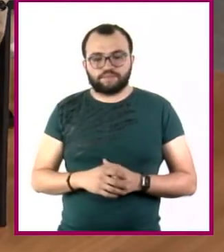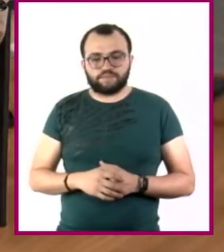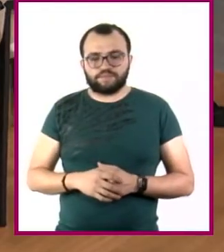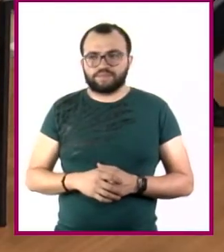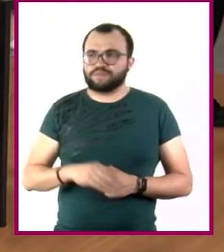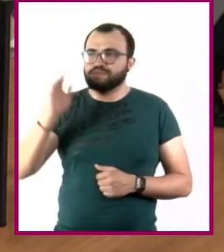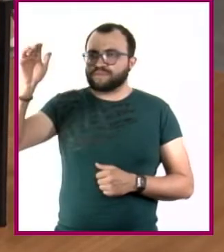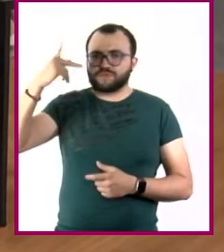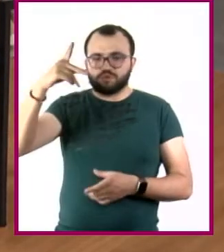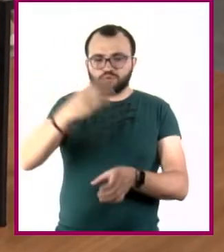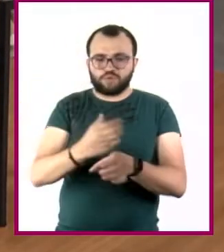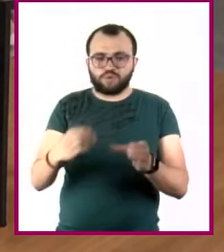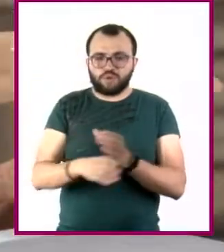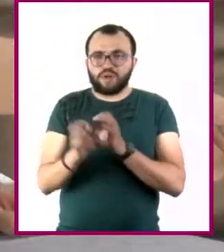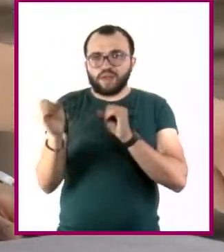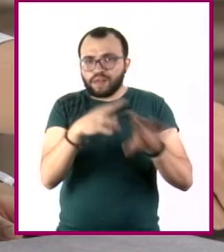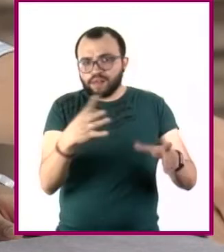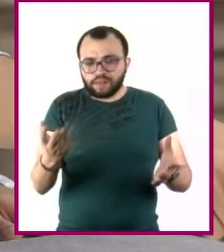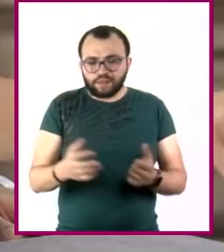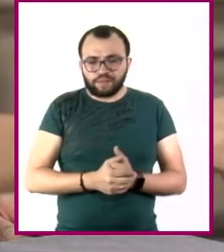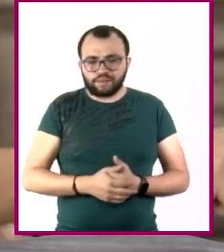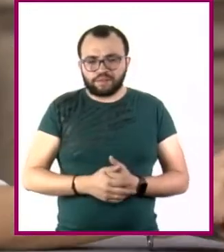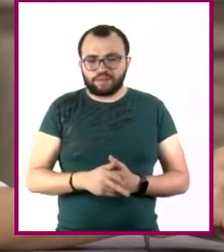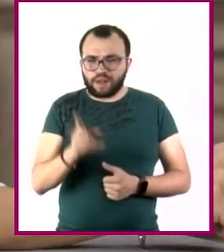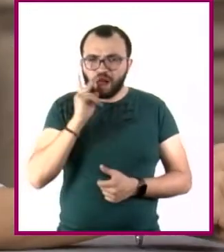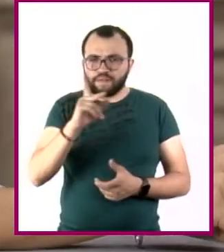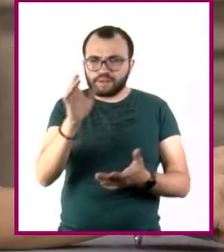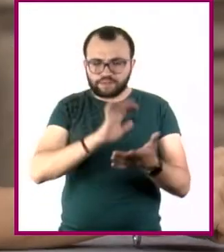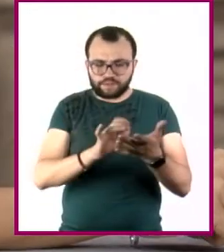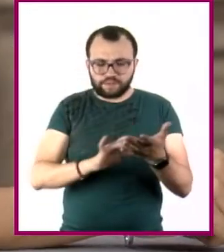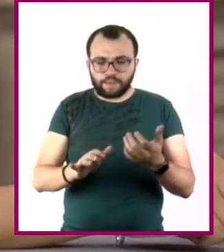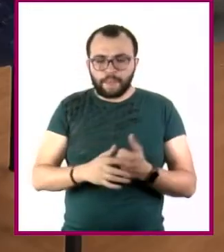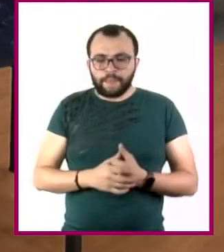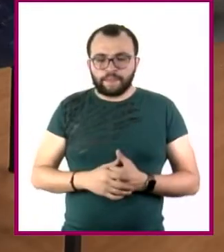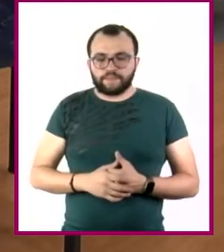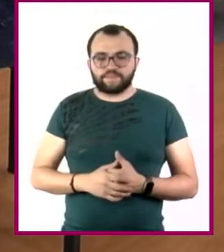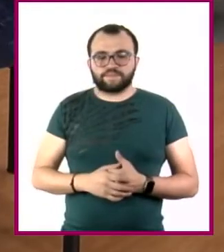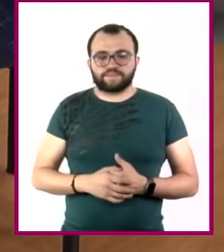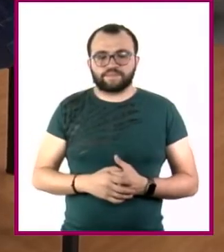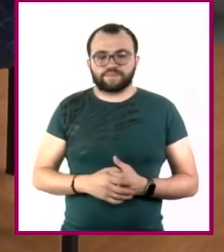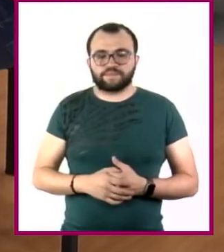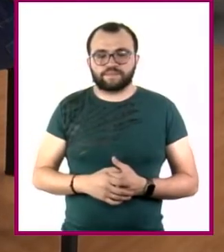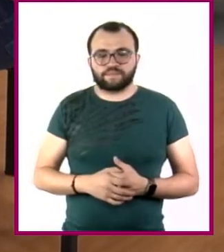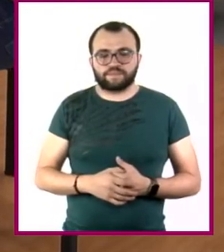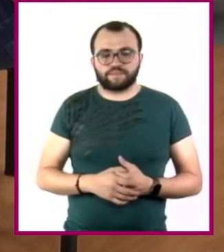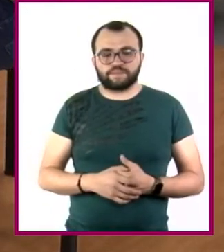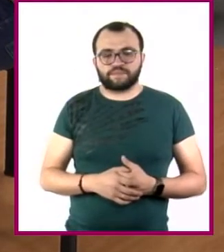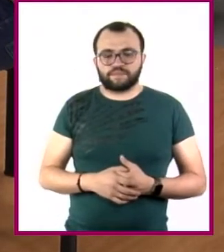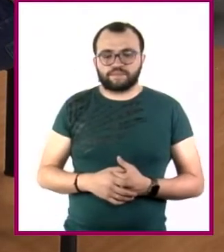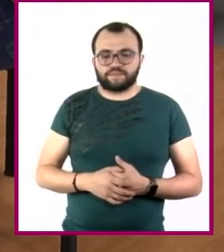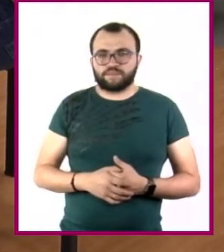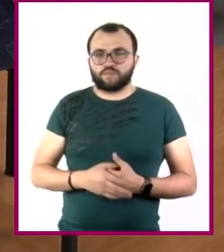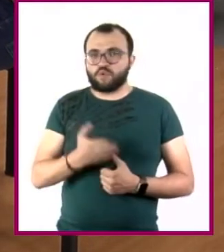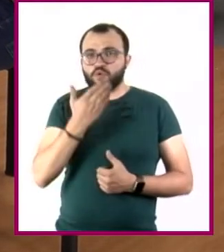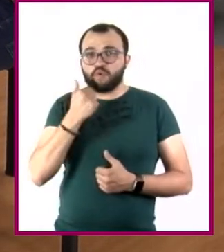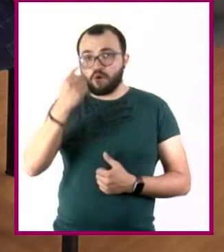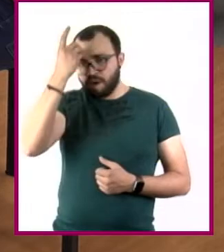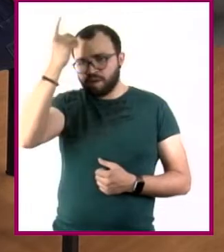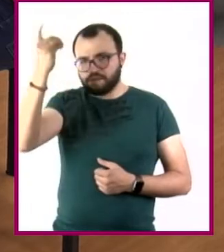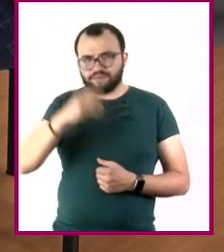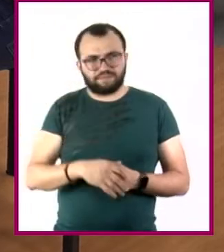Oiga, dejó sus cosas aquí. A ver, ve, lee eso. No hay Dios. ¿No hay Dios?